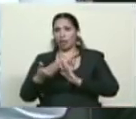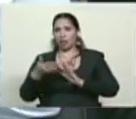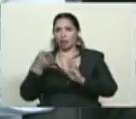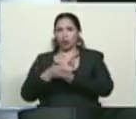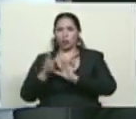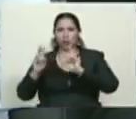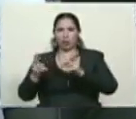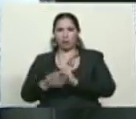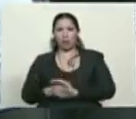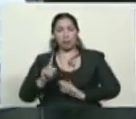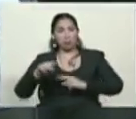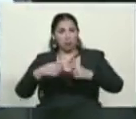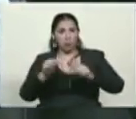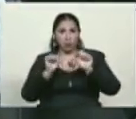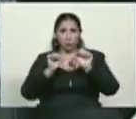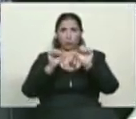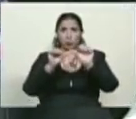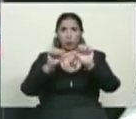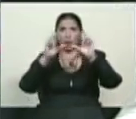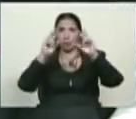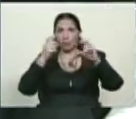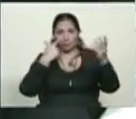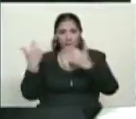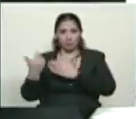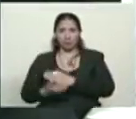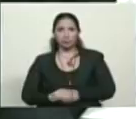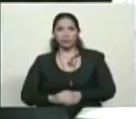artículo. Madeleine,